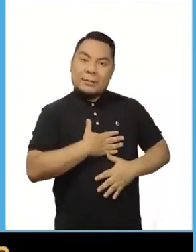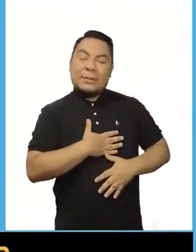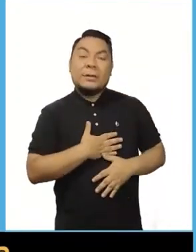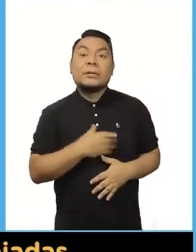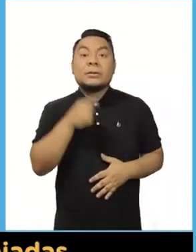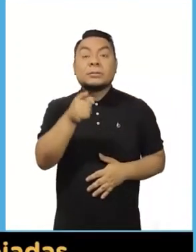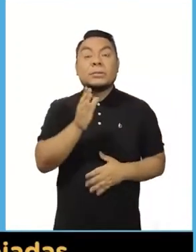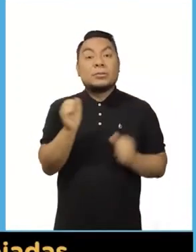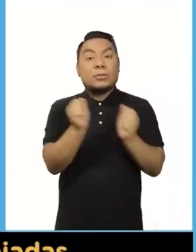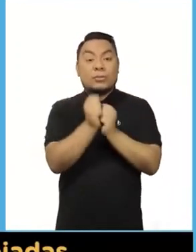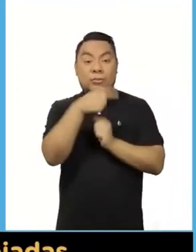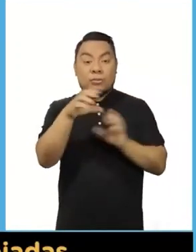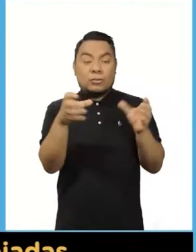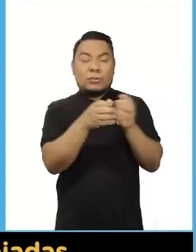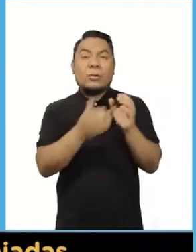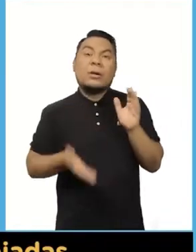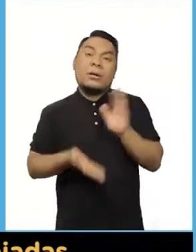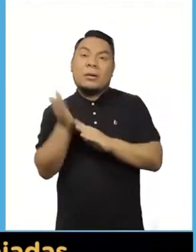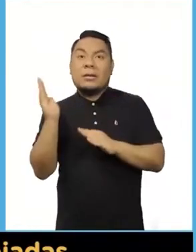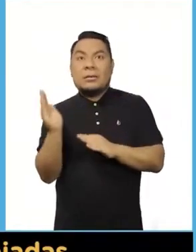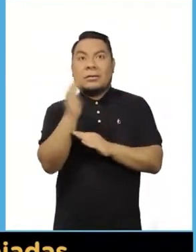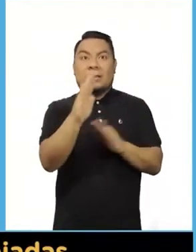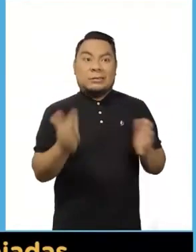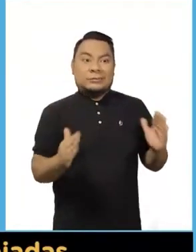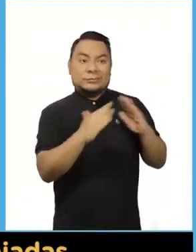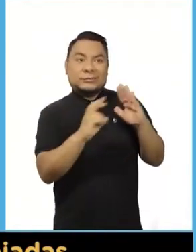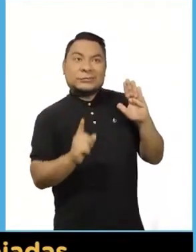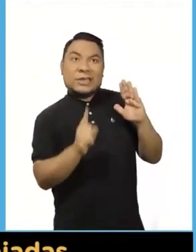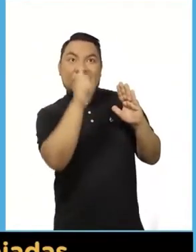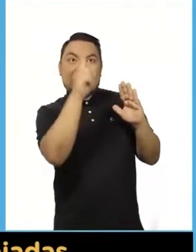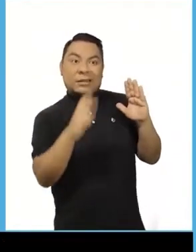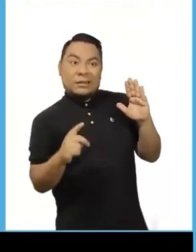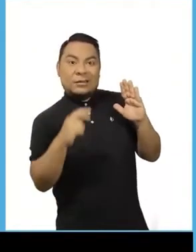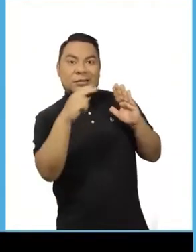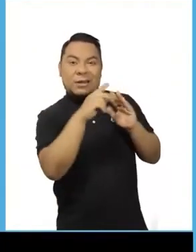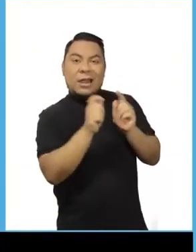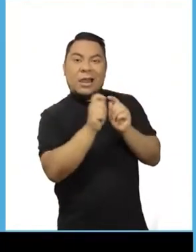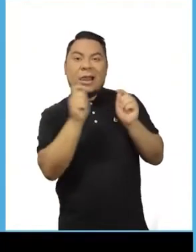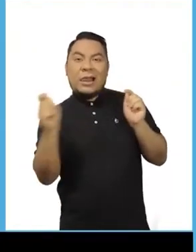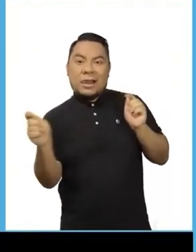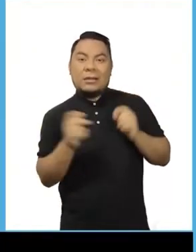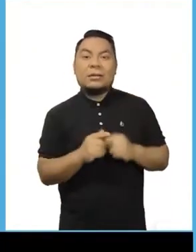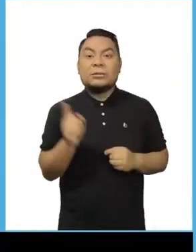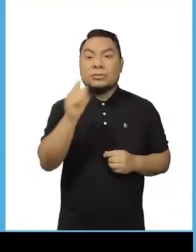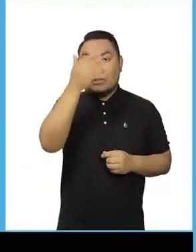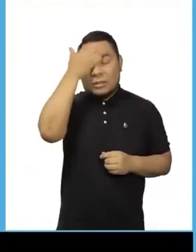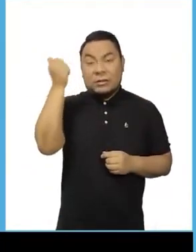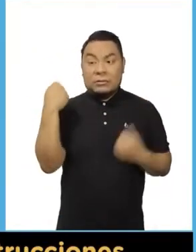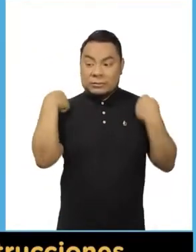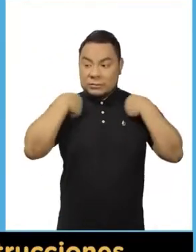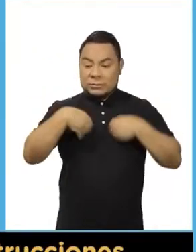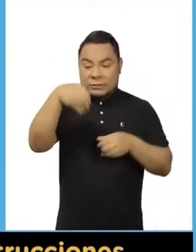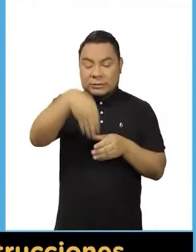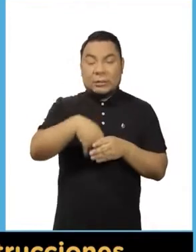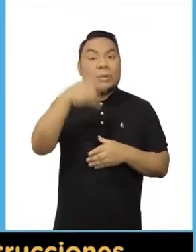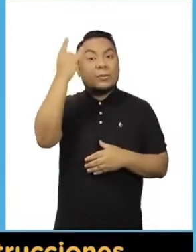familia. Acude junto a ellos a zonas altas y alejadas. No te olvides de llevar siempre tu mochila de